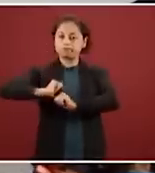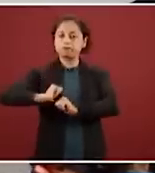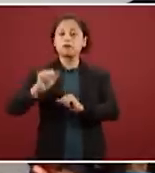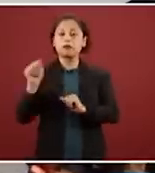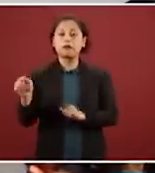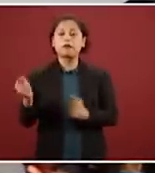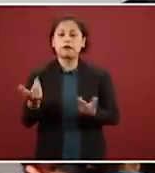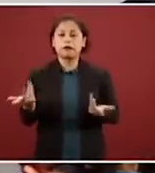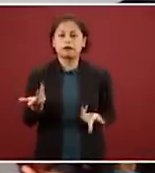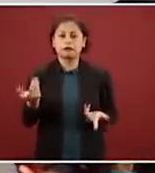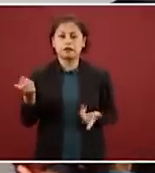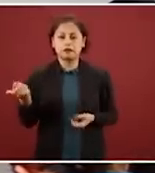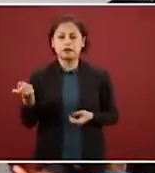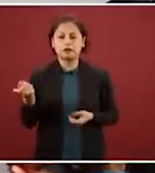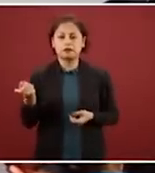a periodista